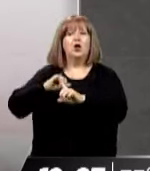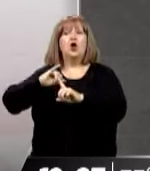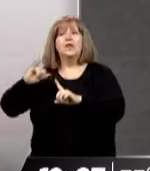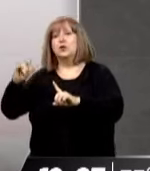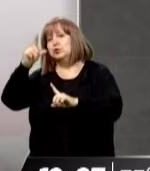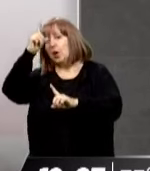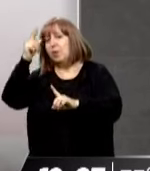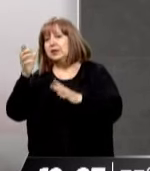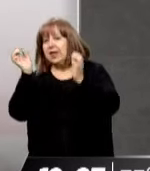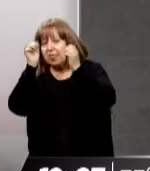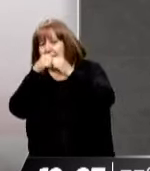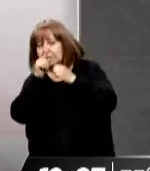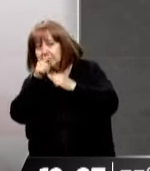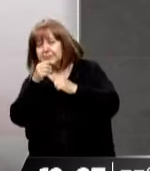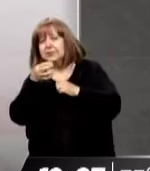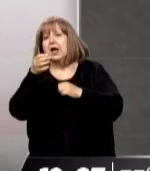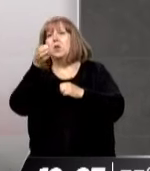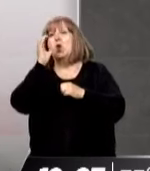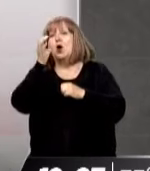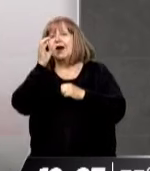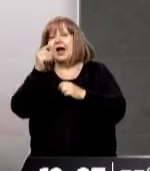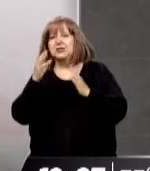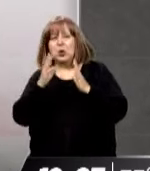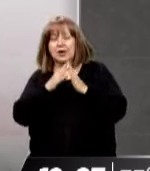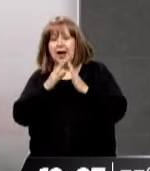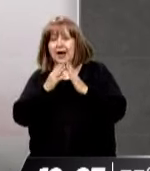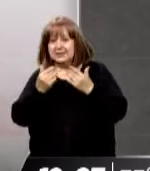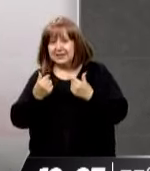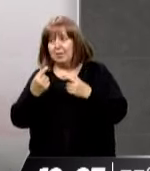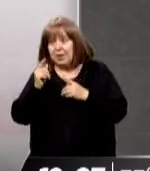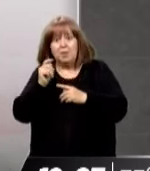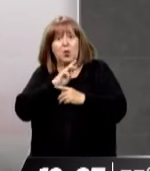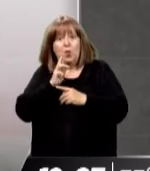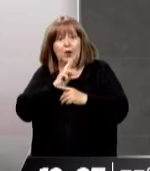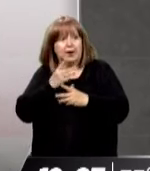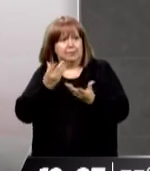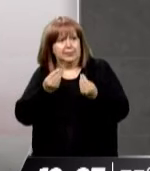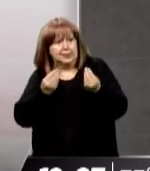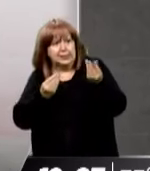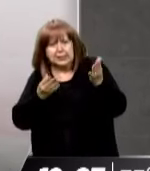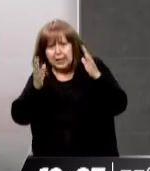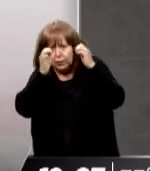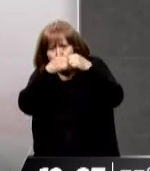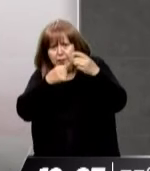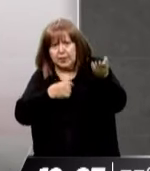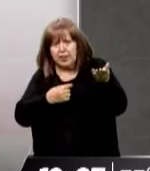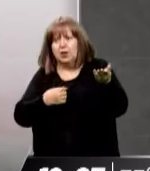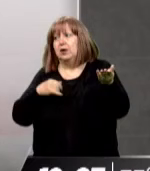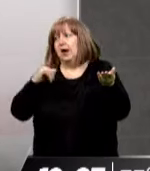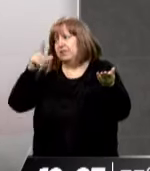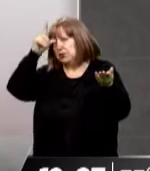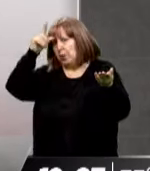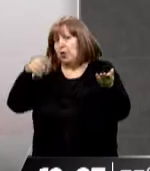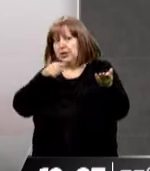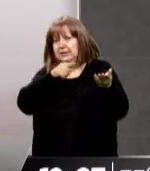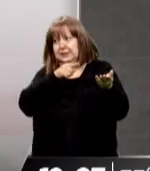que lo encontró escondido y borracho en el quincho de su casa, un delincuente menos suelto. Las familias patagónicas van a dormir un